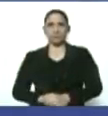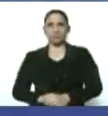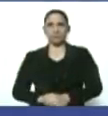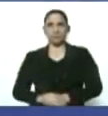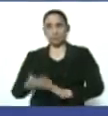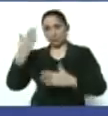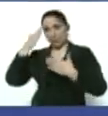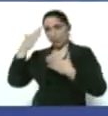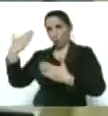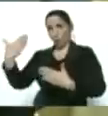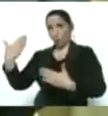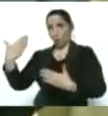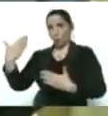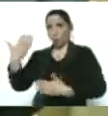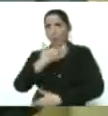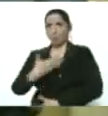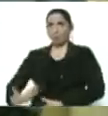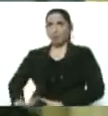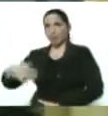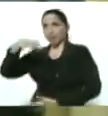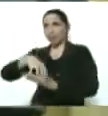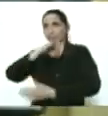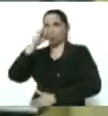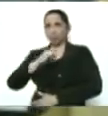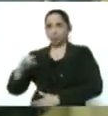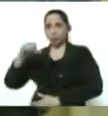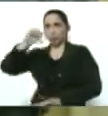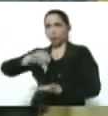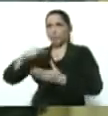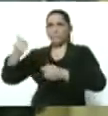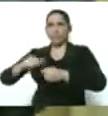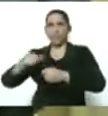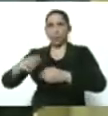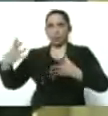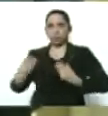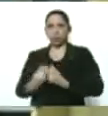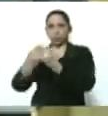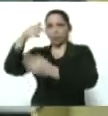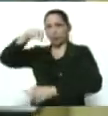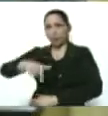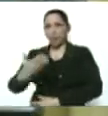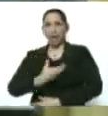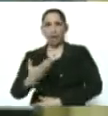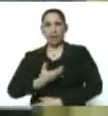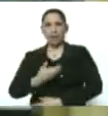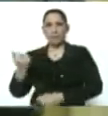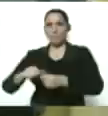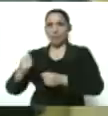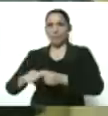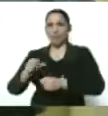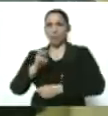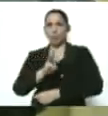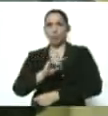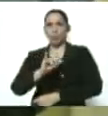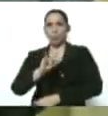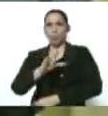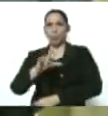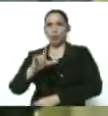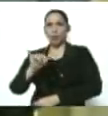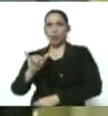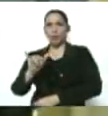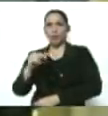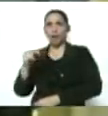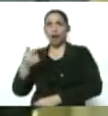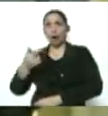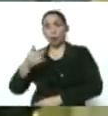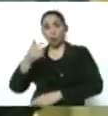camarada presidente, desde el estado Zulia. Estamos en la ciudad de Maracaibo, acompañándonos acá del alcalde de Maracaibo, Willy Casanova, de la Autoridad